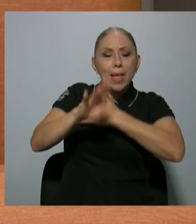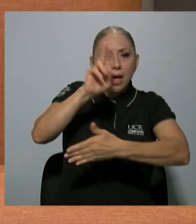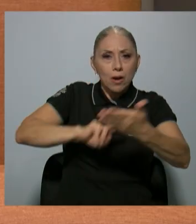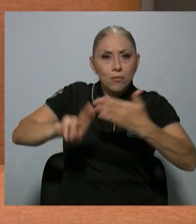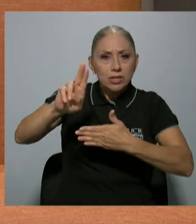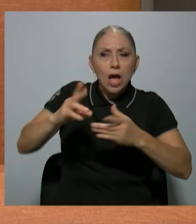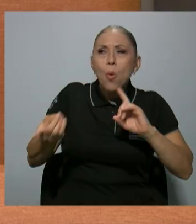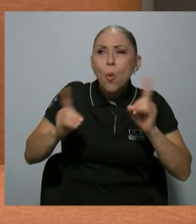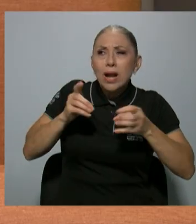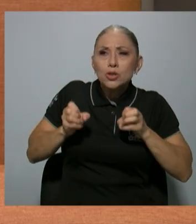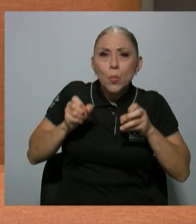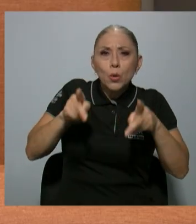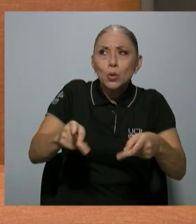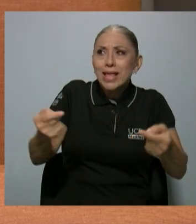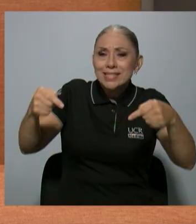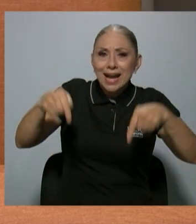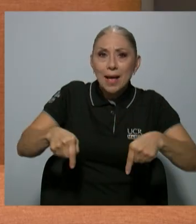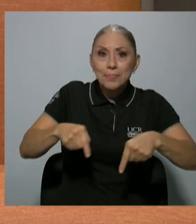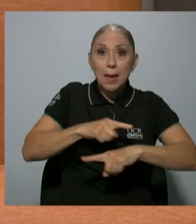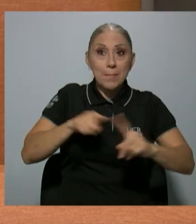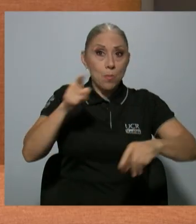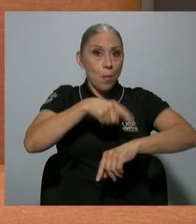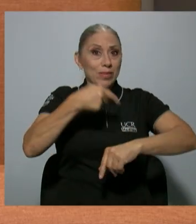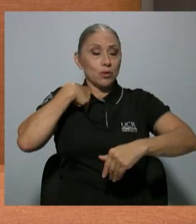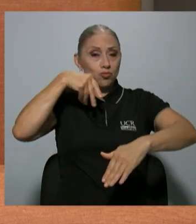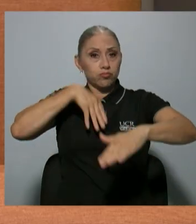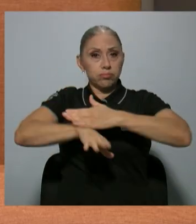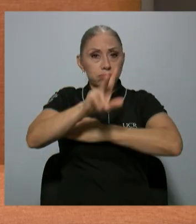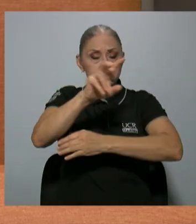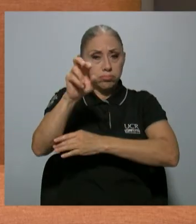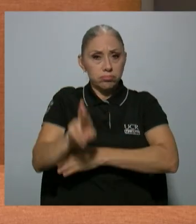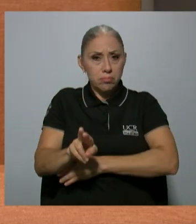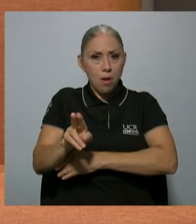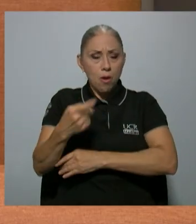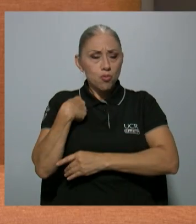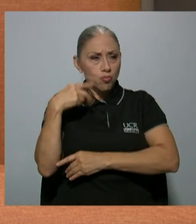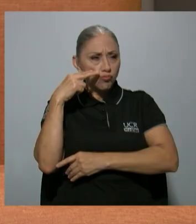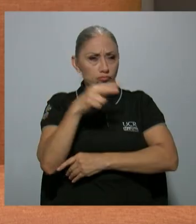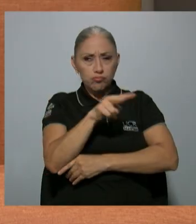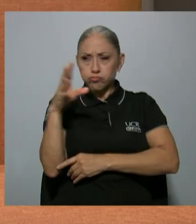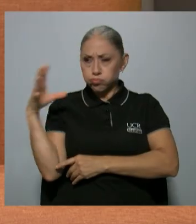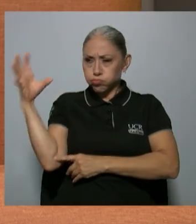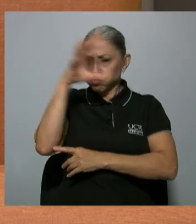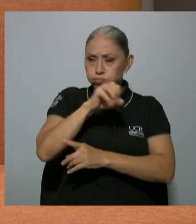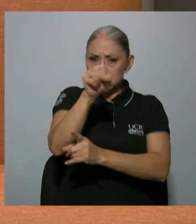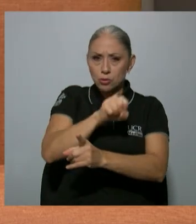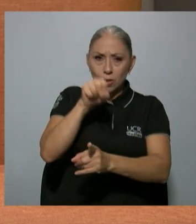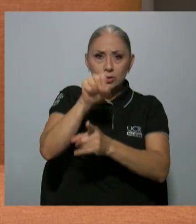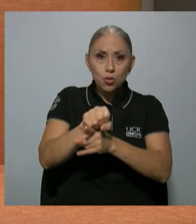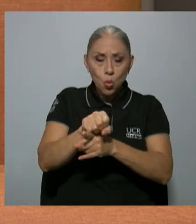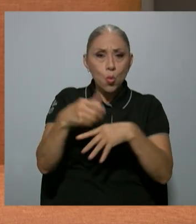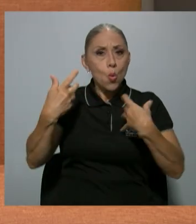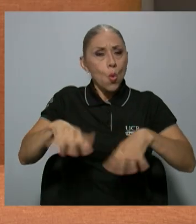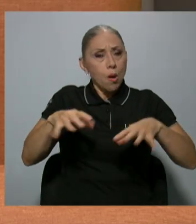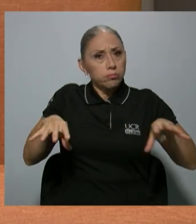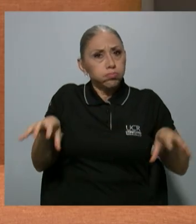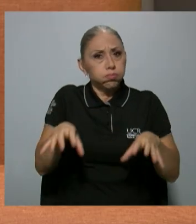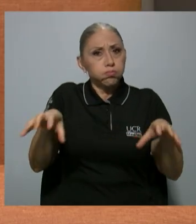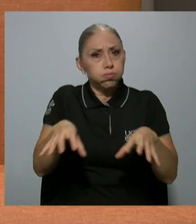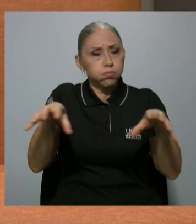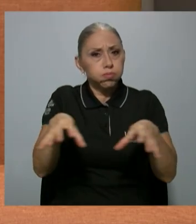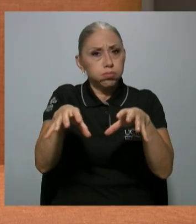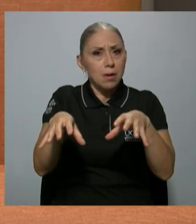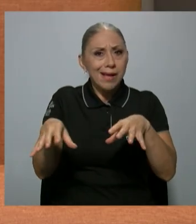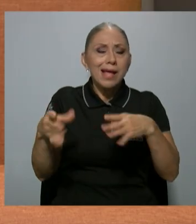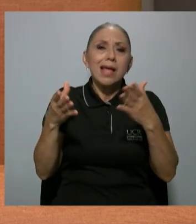teníamos acá, y cuando entro a la universidad me encuentro con un contexto un poco convulso, con un movimiento estudiantil muy dinámico, y